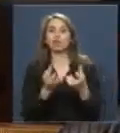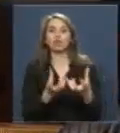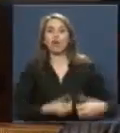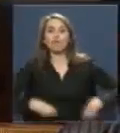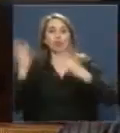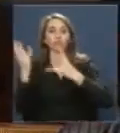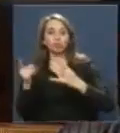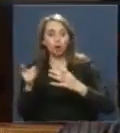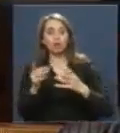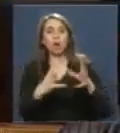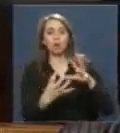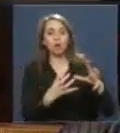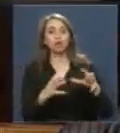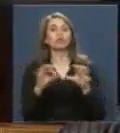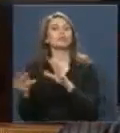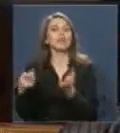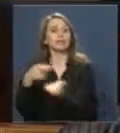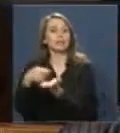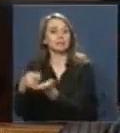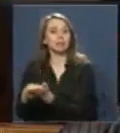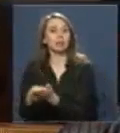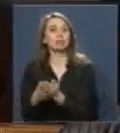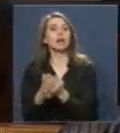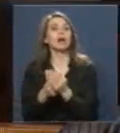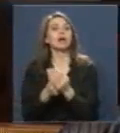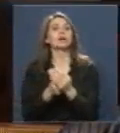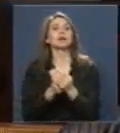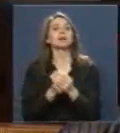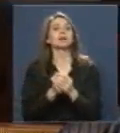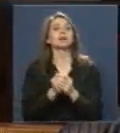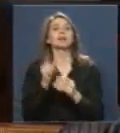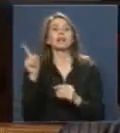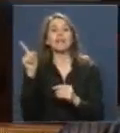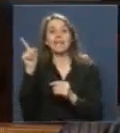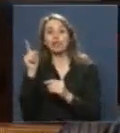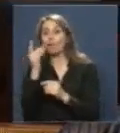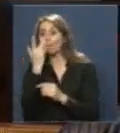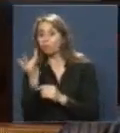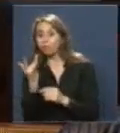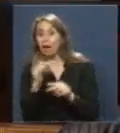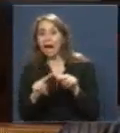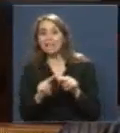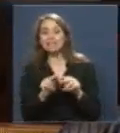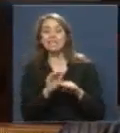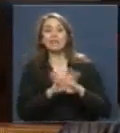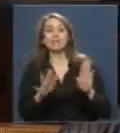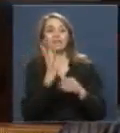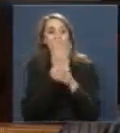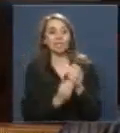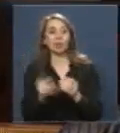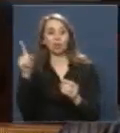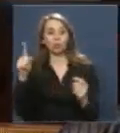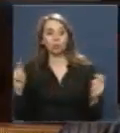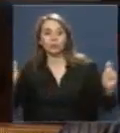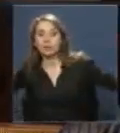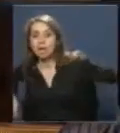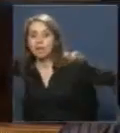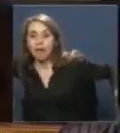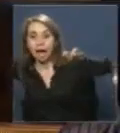o producto de consumo. Una caducidad intencionada, señor ministro. Póngase la capa, usted va a ser nuestro